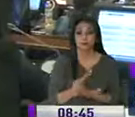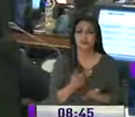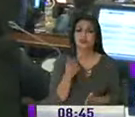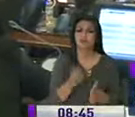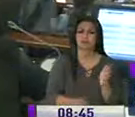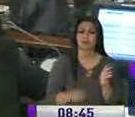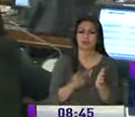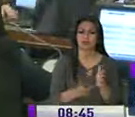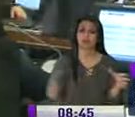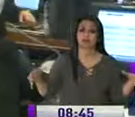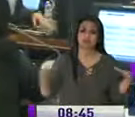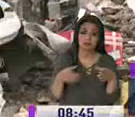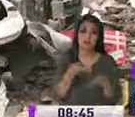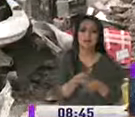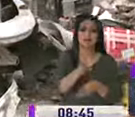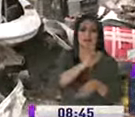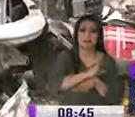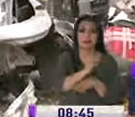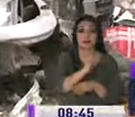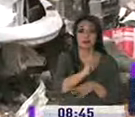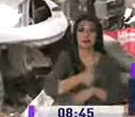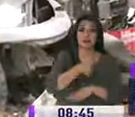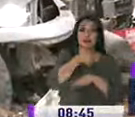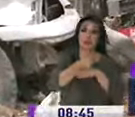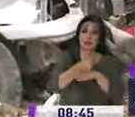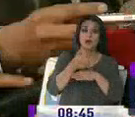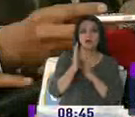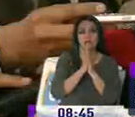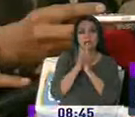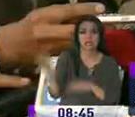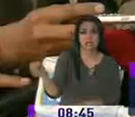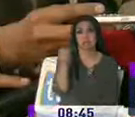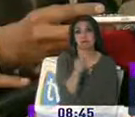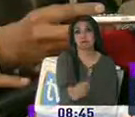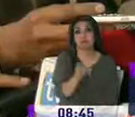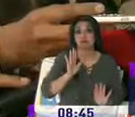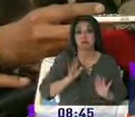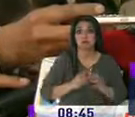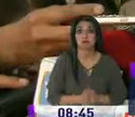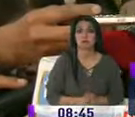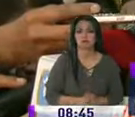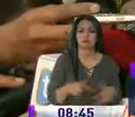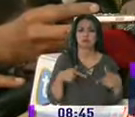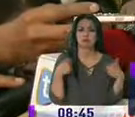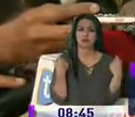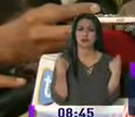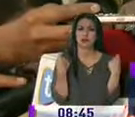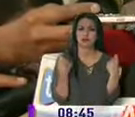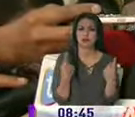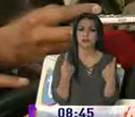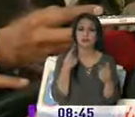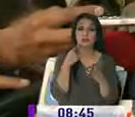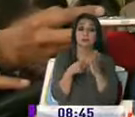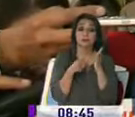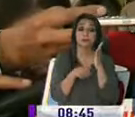de drogas. Hace varios meses, la unidad de antinarcóticos de la policía siguió las pistas de la organización. Veamos.